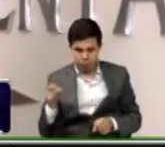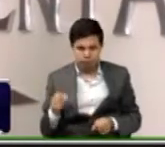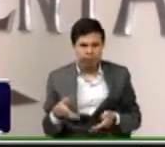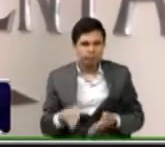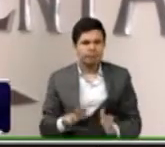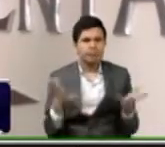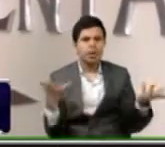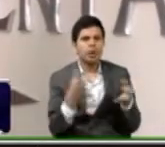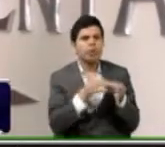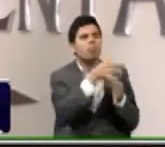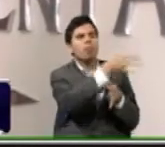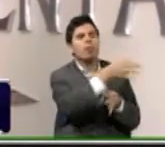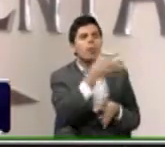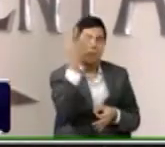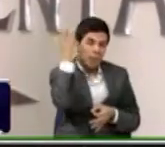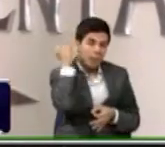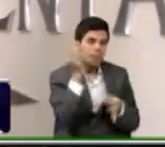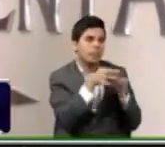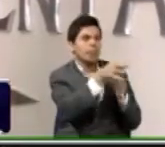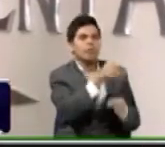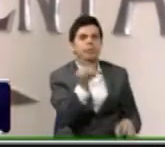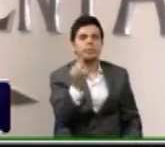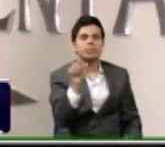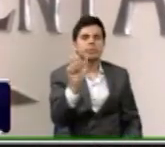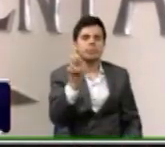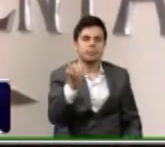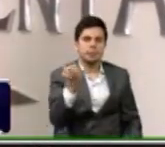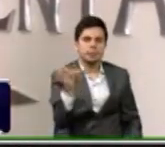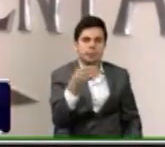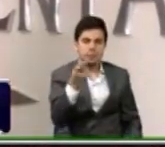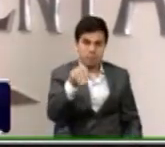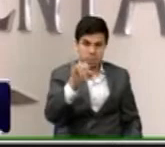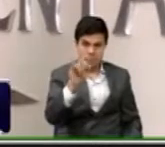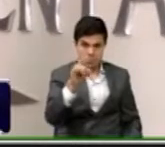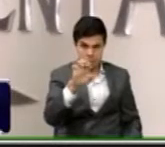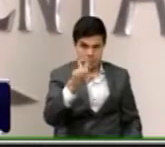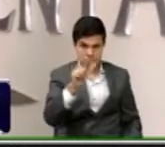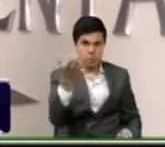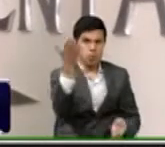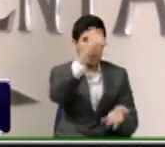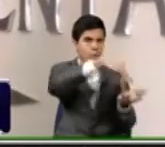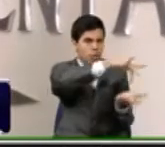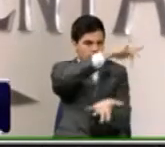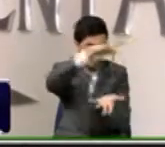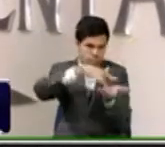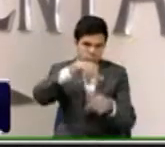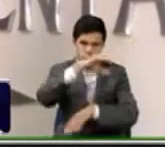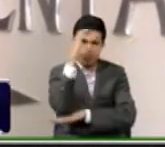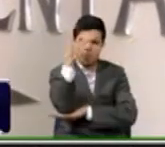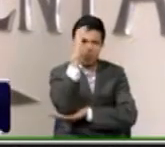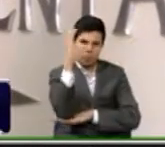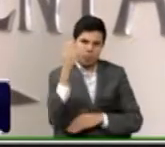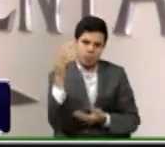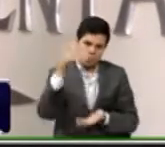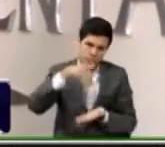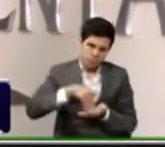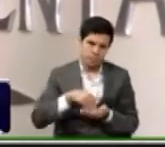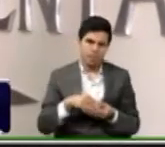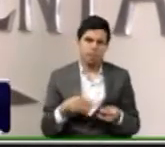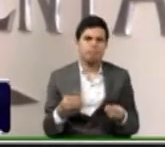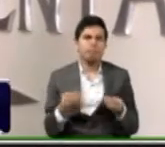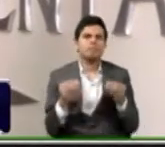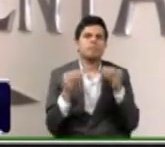Santander retorne al país retorne al departamento Y en este momento se encuentre en